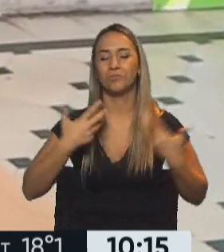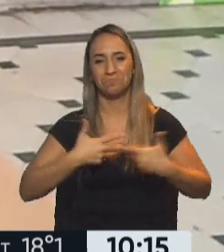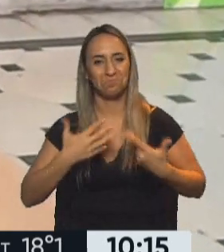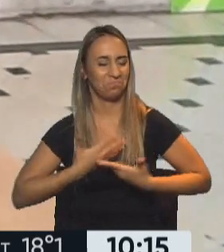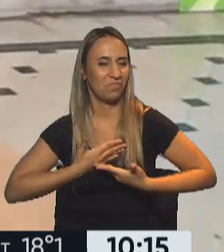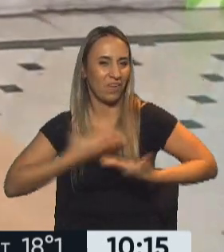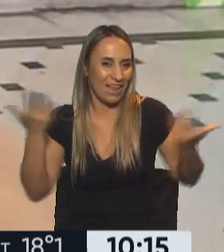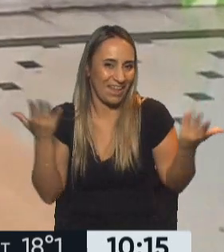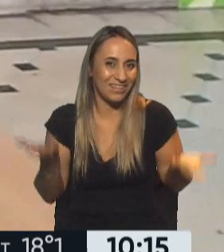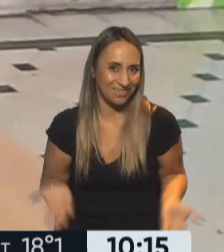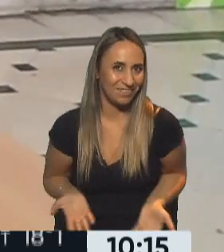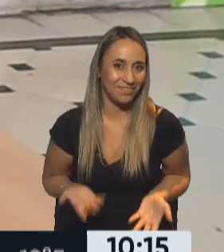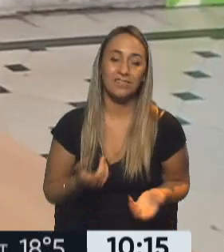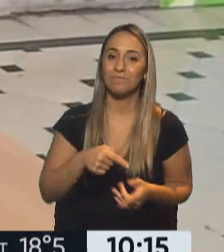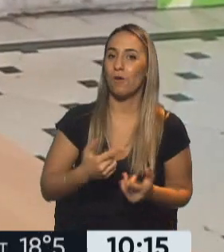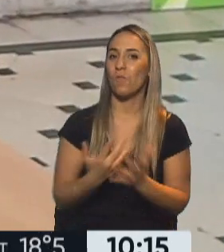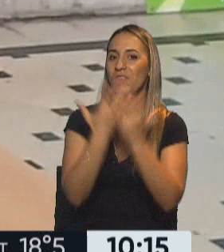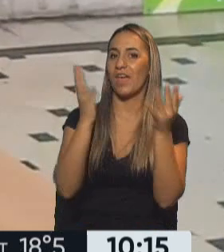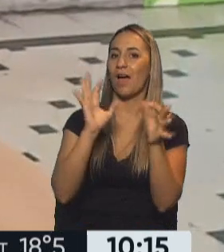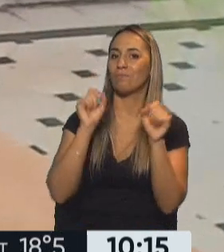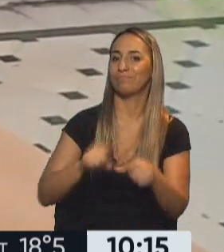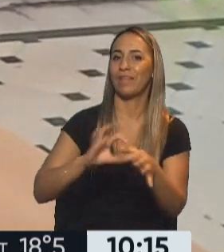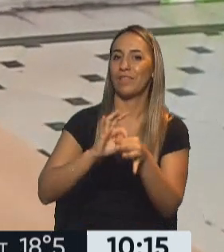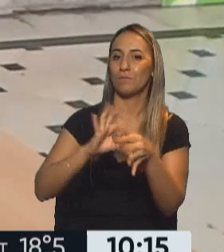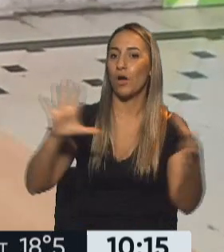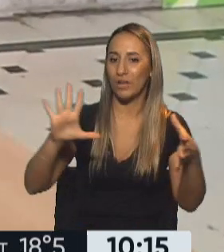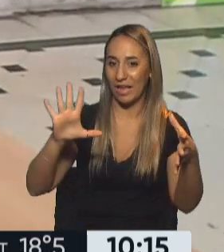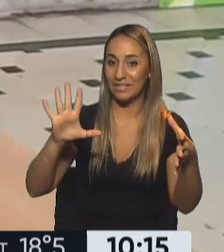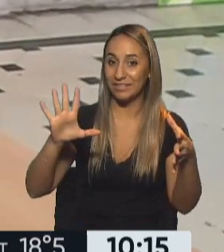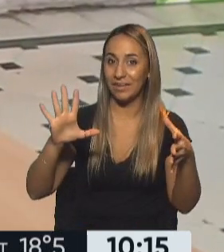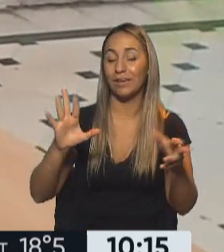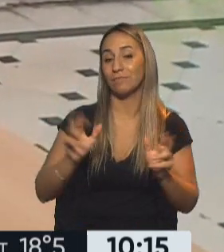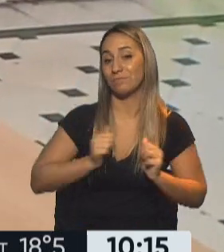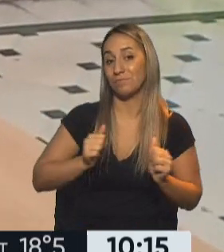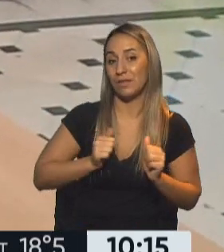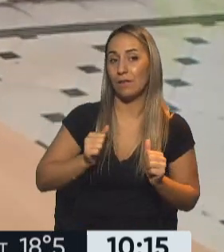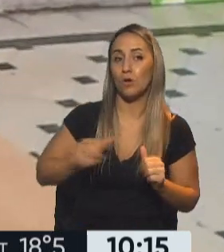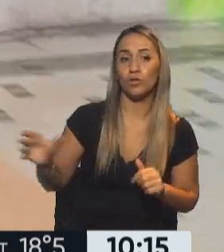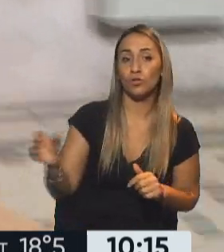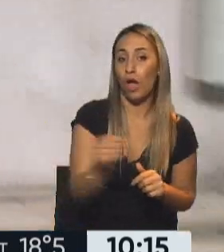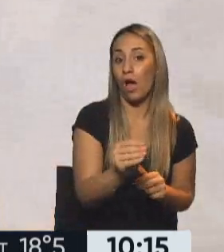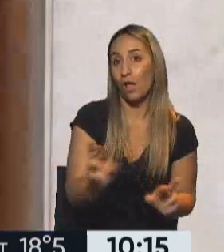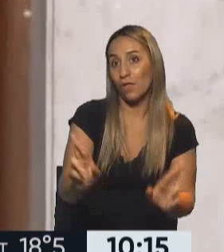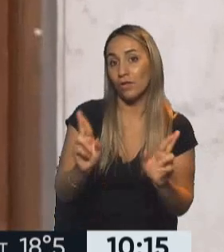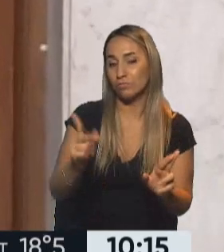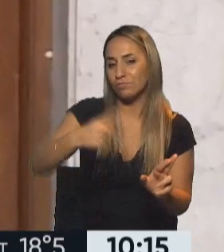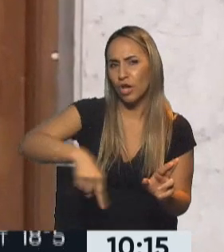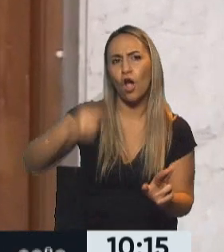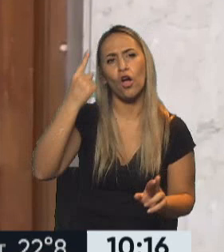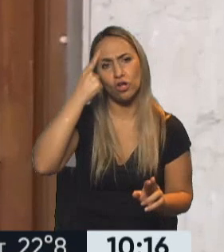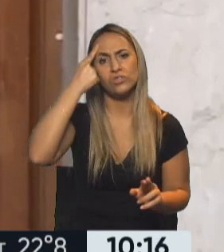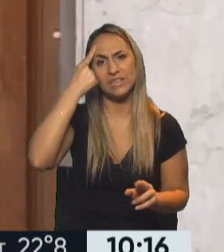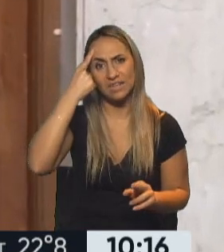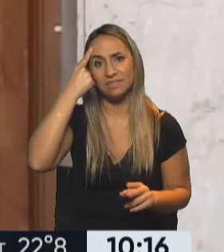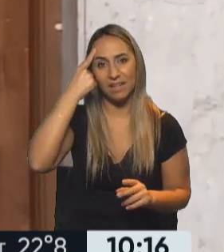jornada democrática, siempre tiene ese contenido, así que esperamos que todos y todas, tomando conciencia de lo que está en juego en esta